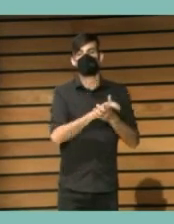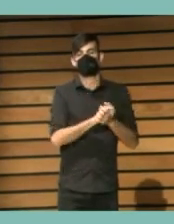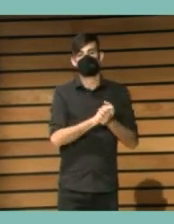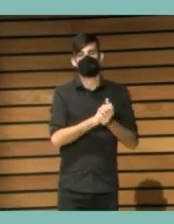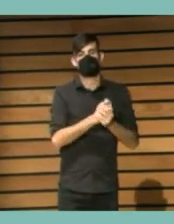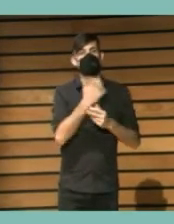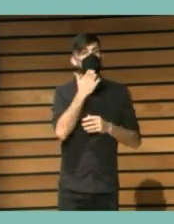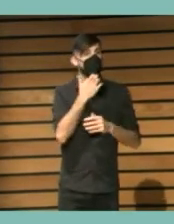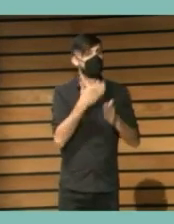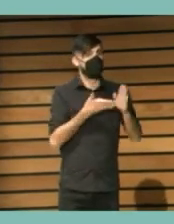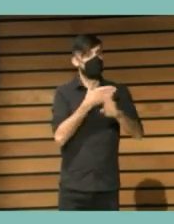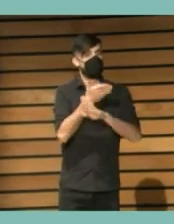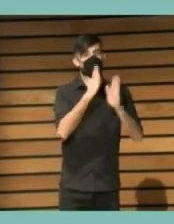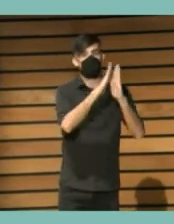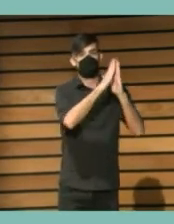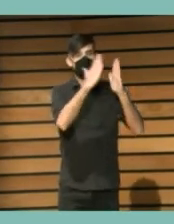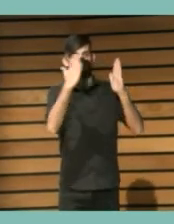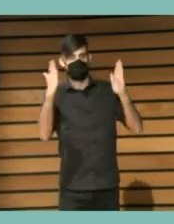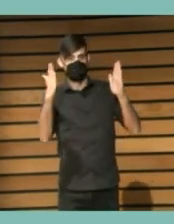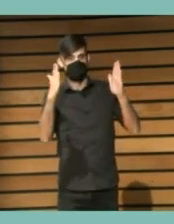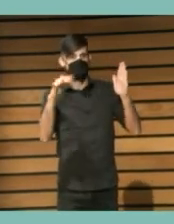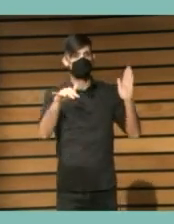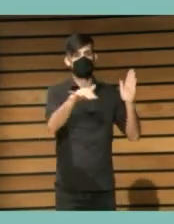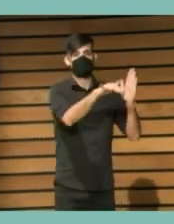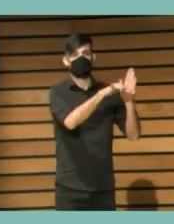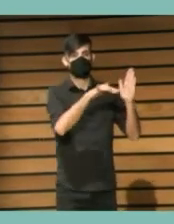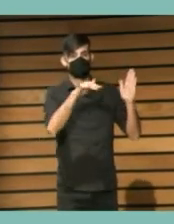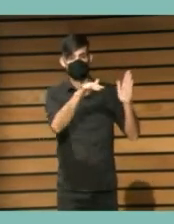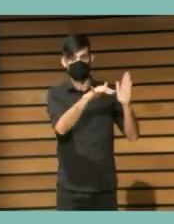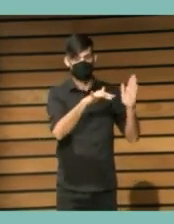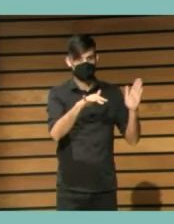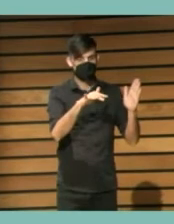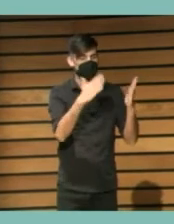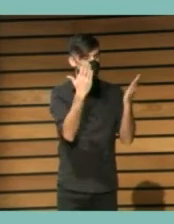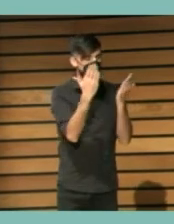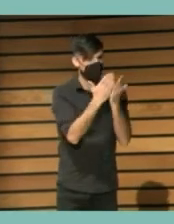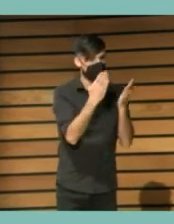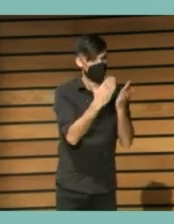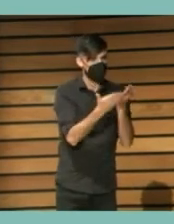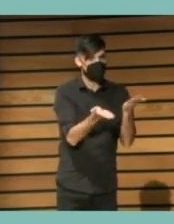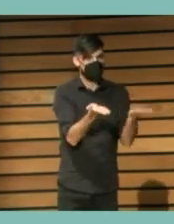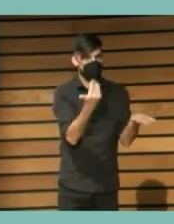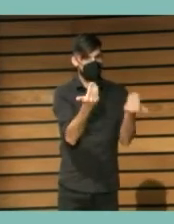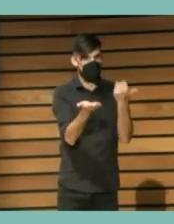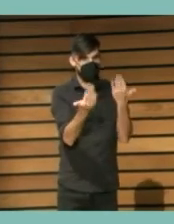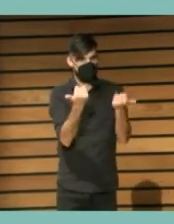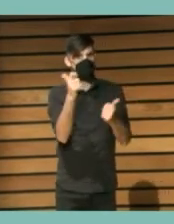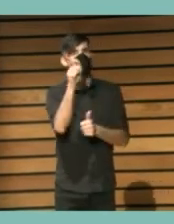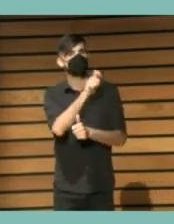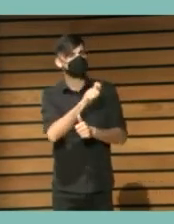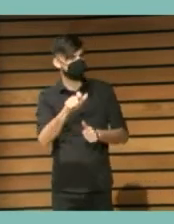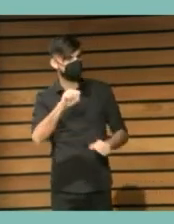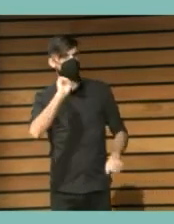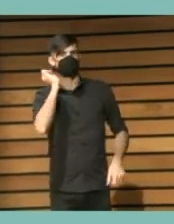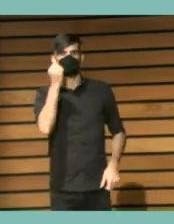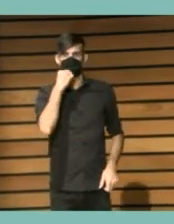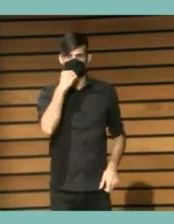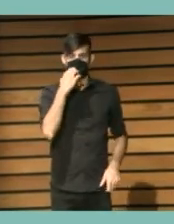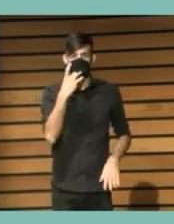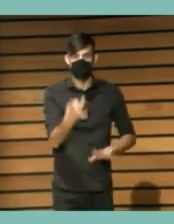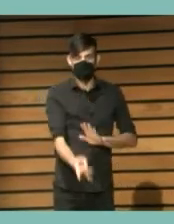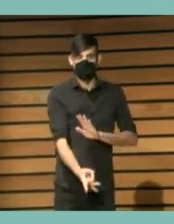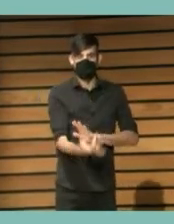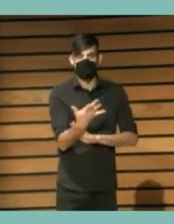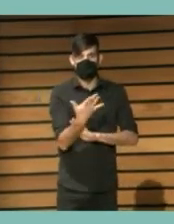marchas a una biblioteca y eliminas espacios para la lectura, para el estudio, libros, la gente sí protesta, pero si en cambio has generado una biblioteca